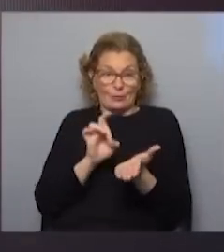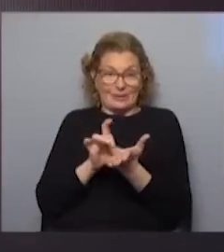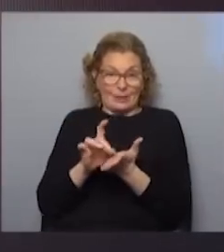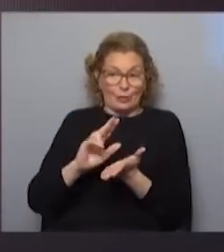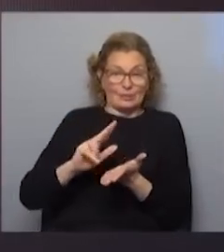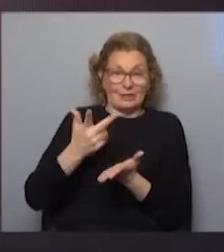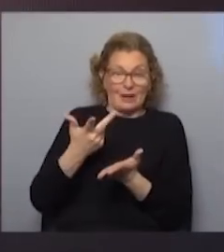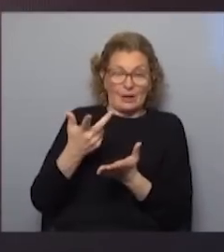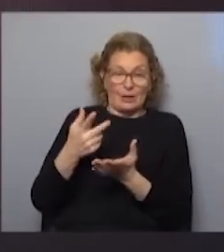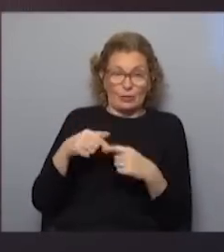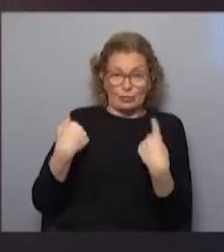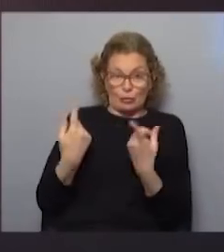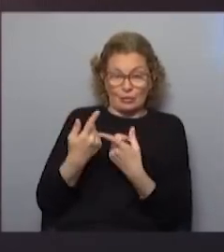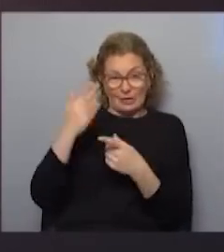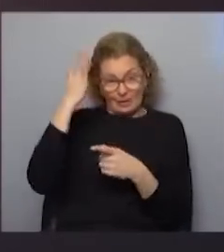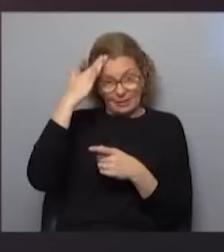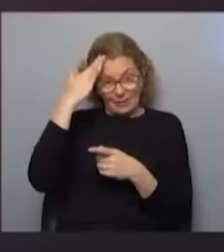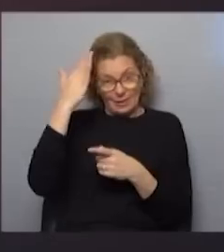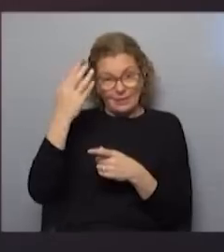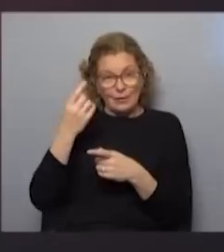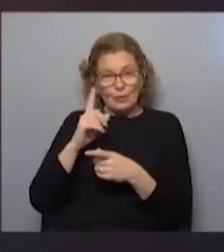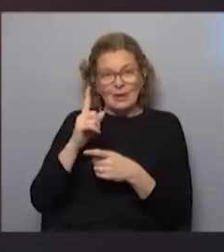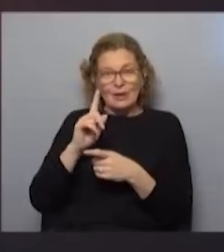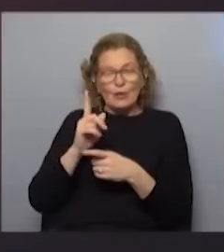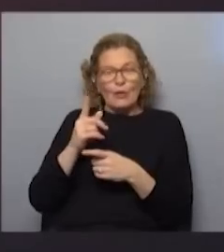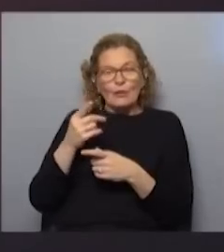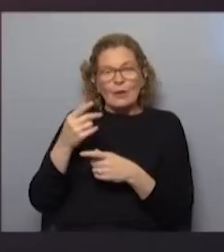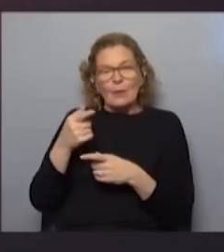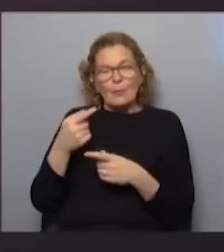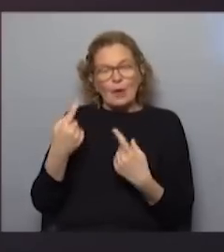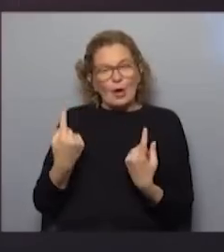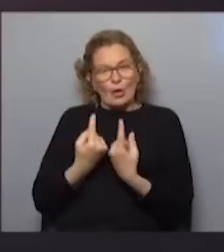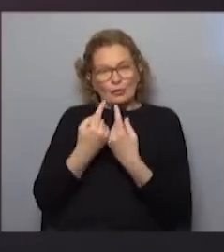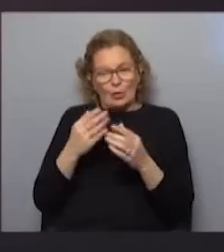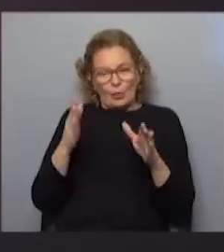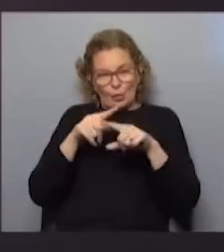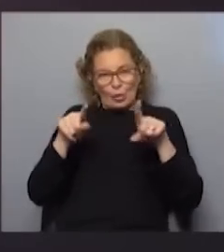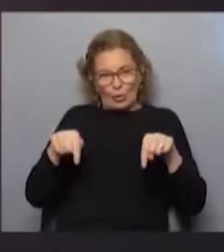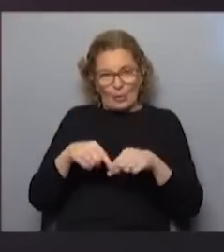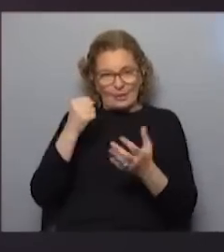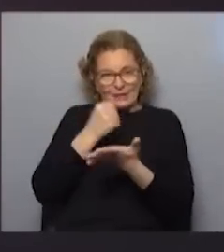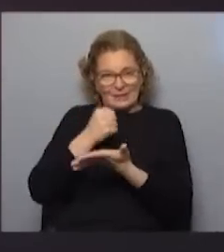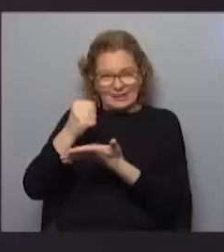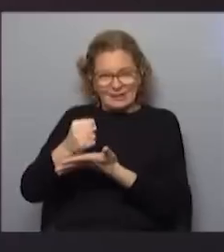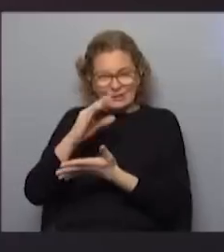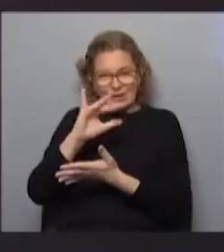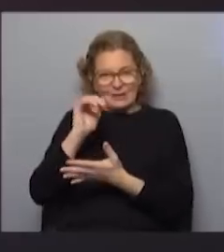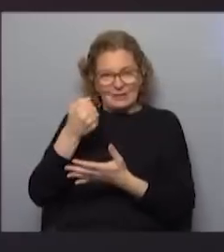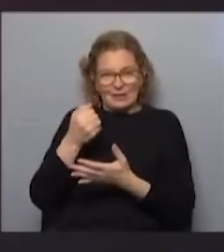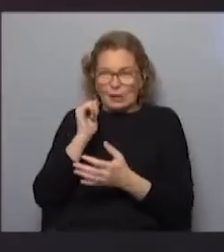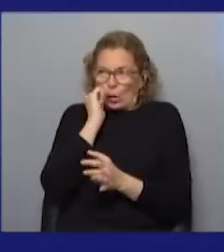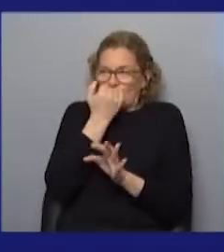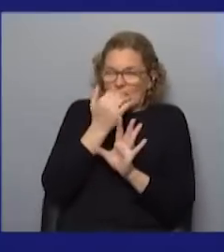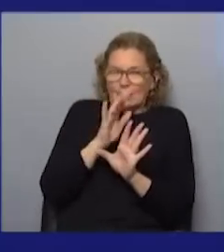tercerizado de la población lo tiene que saber es decir No es que nosotros no fuéramos a encontrar con un documento con los sellos de la Cia y el top